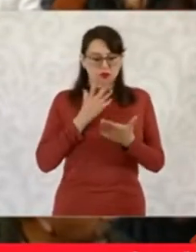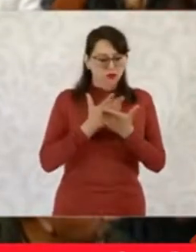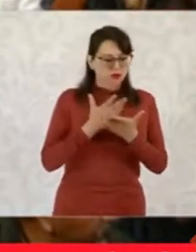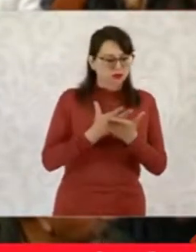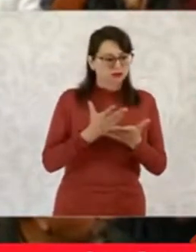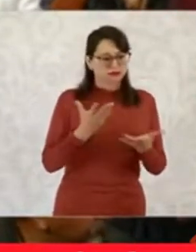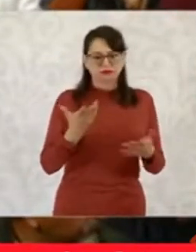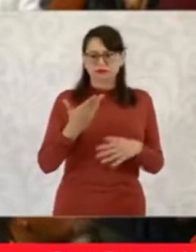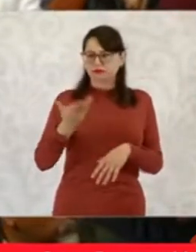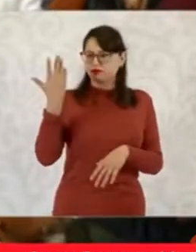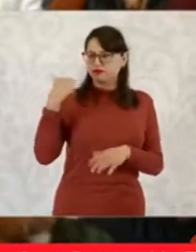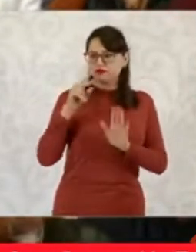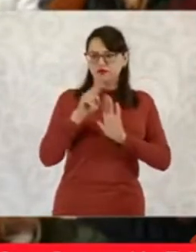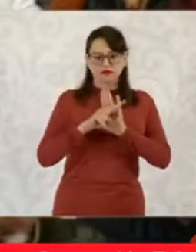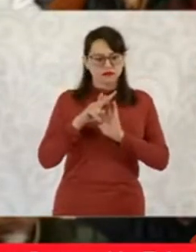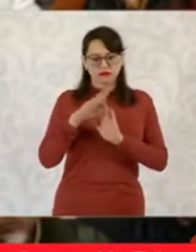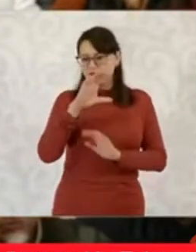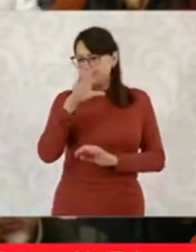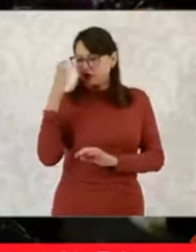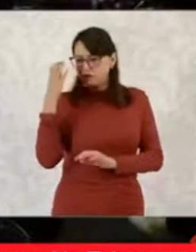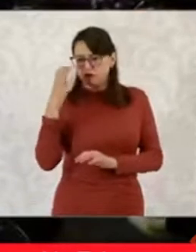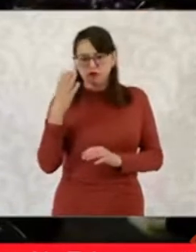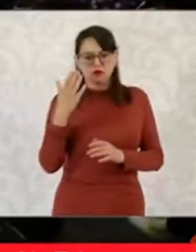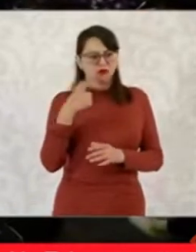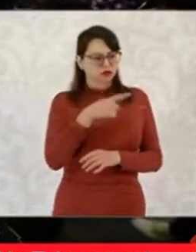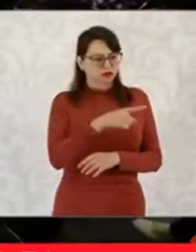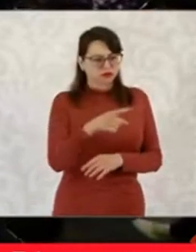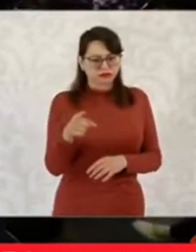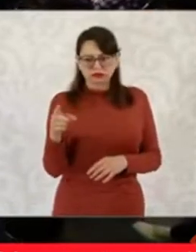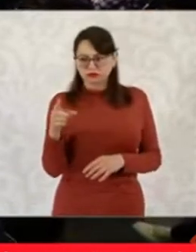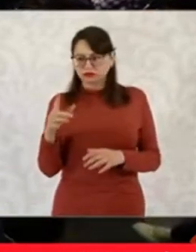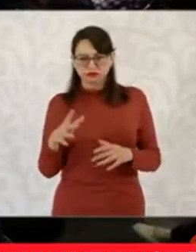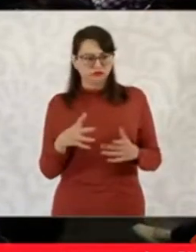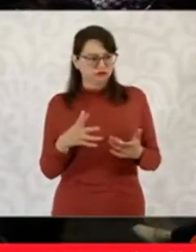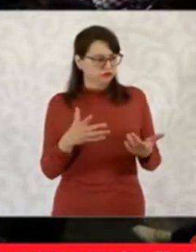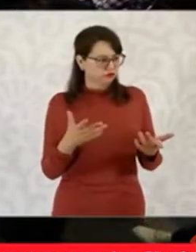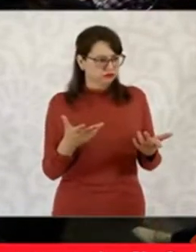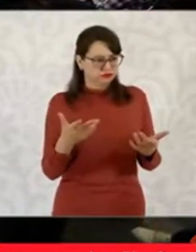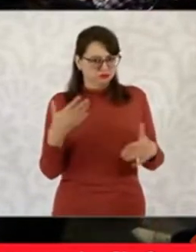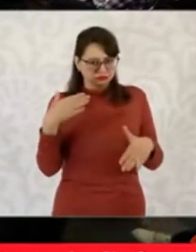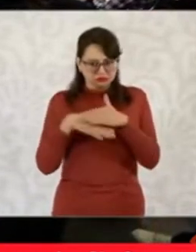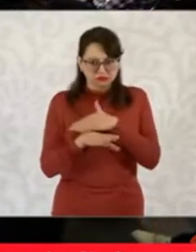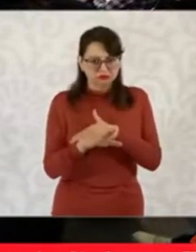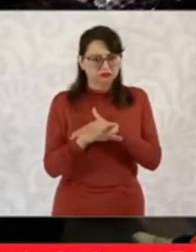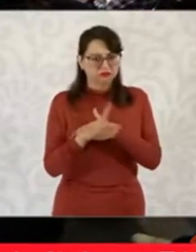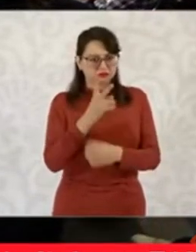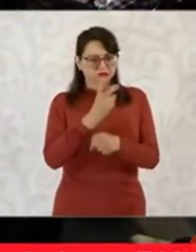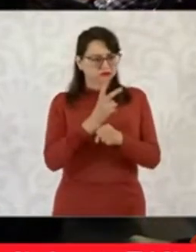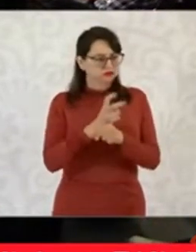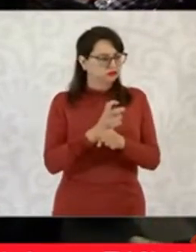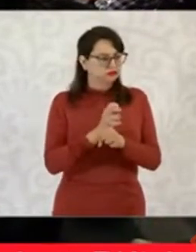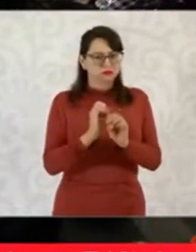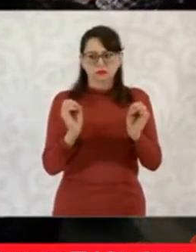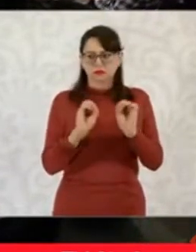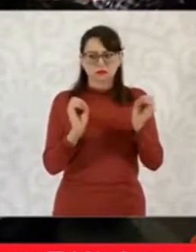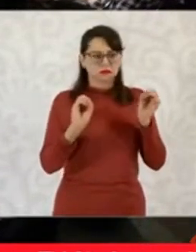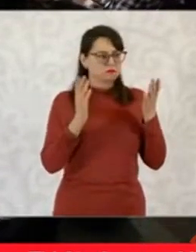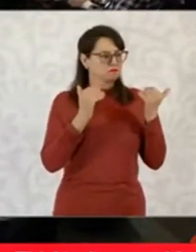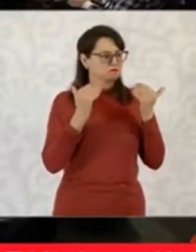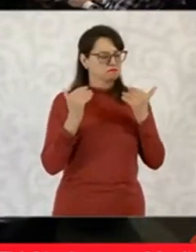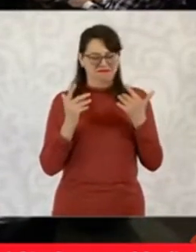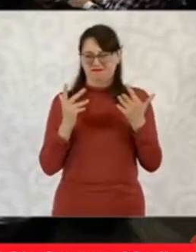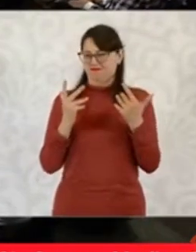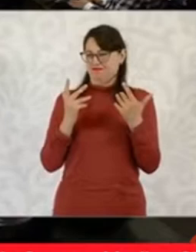habían mostrado en videos por parte de las madres buscadoras que habían entrado primero, que habían sacado o que